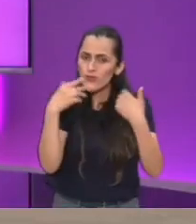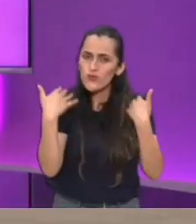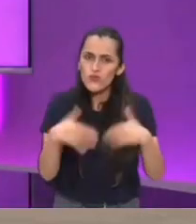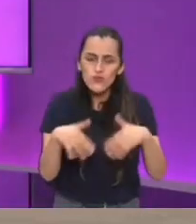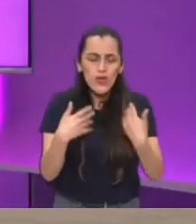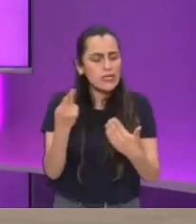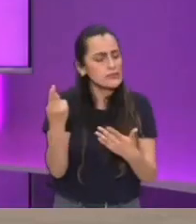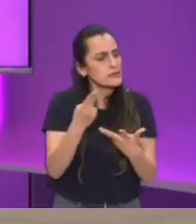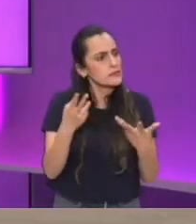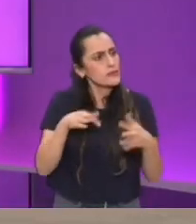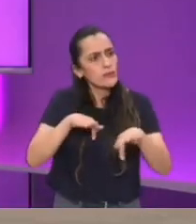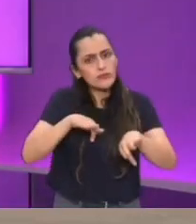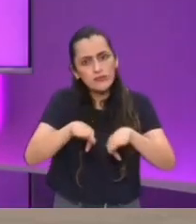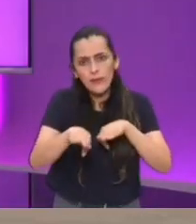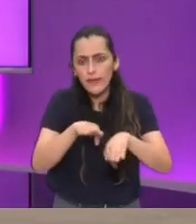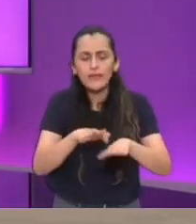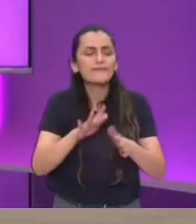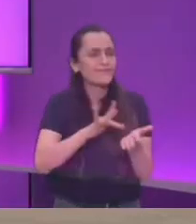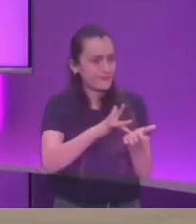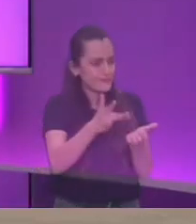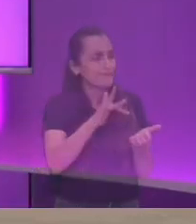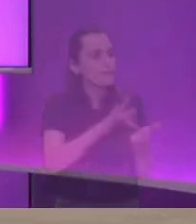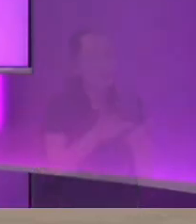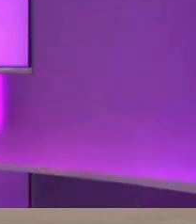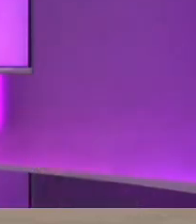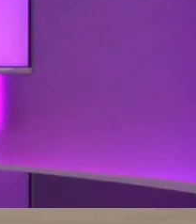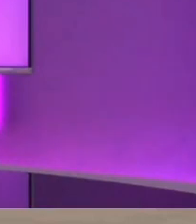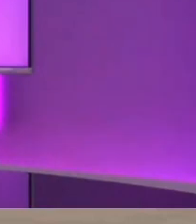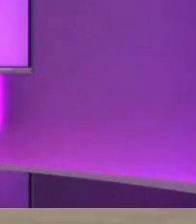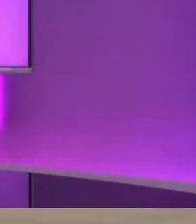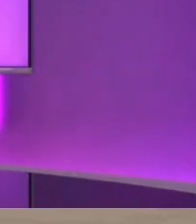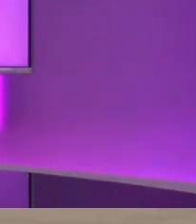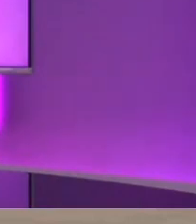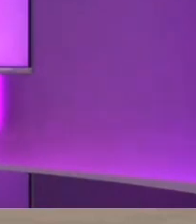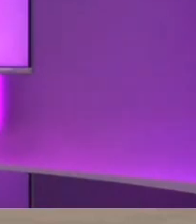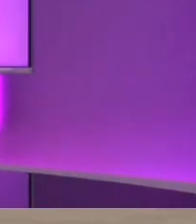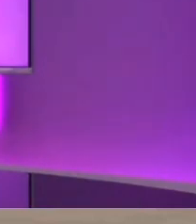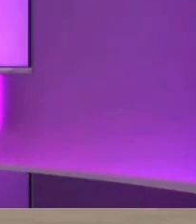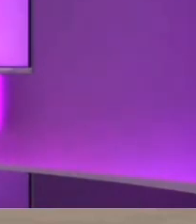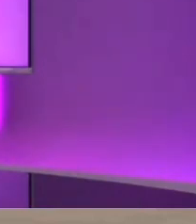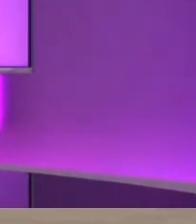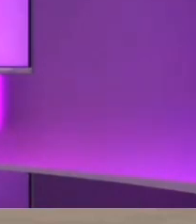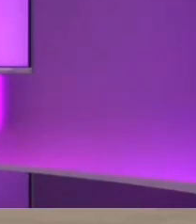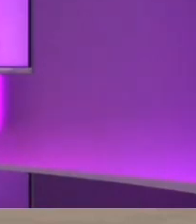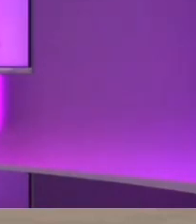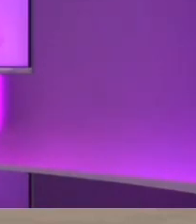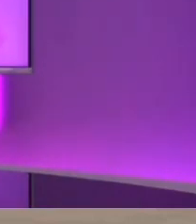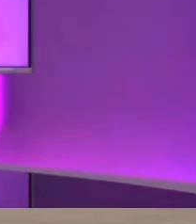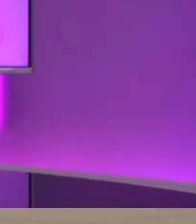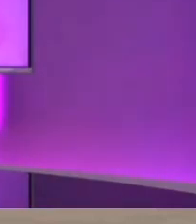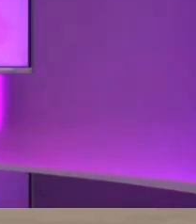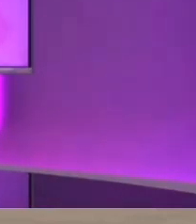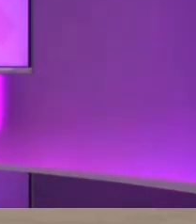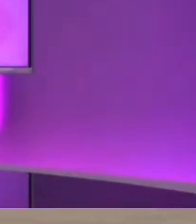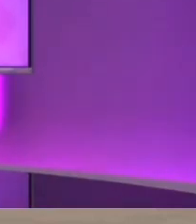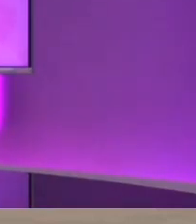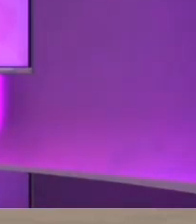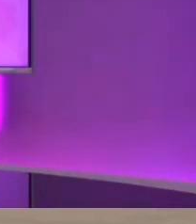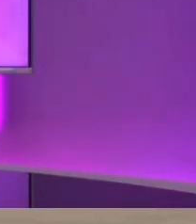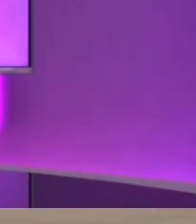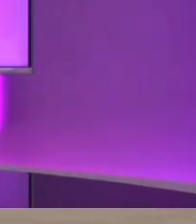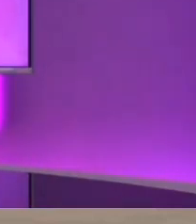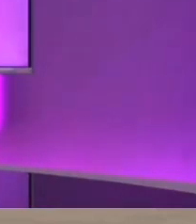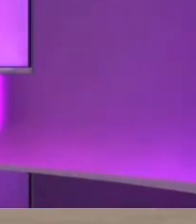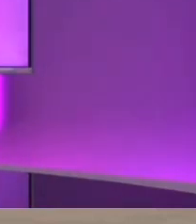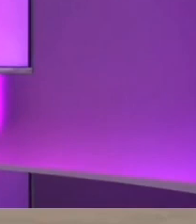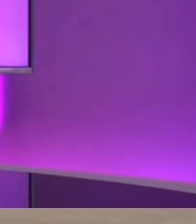que ir trabajando de la mano, pero buscando siempre el beneficio de las familias. Gracias, ya se acabó el turno. Toca espacio a Leticia Mariana